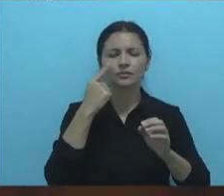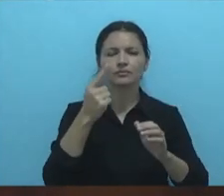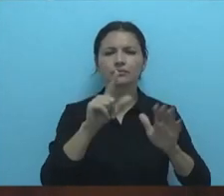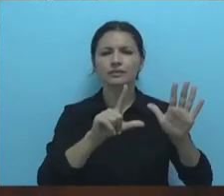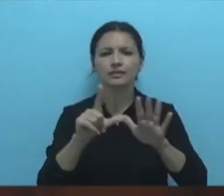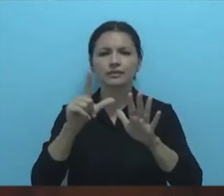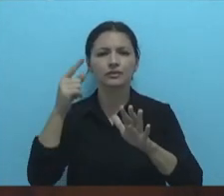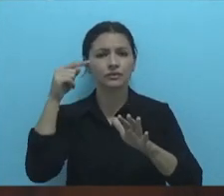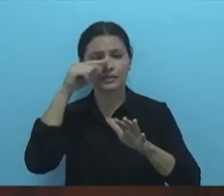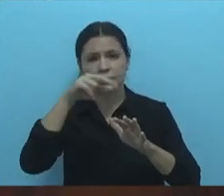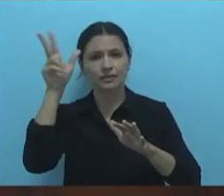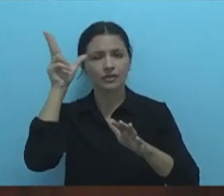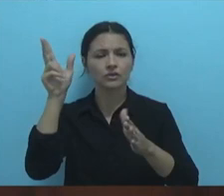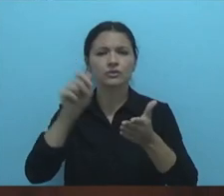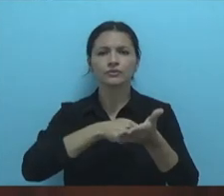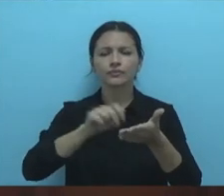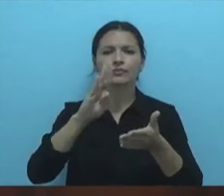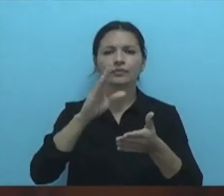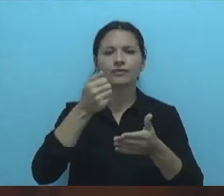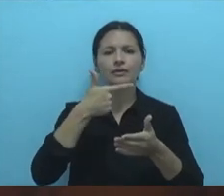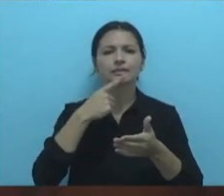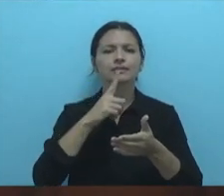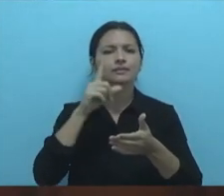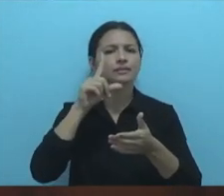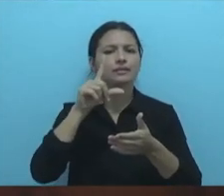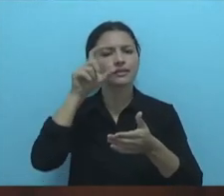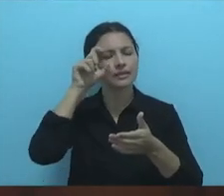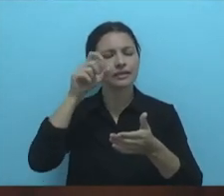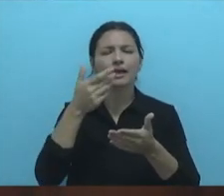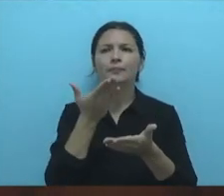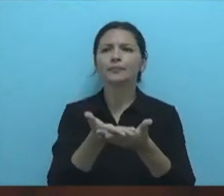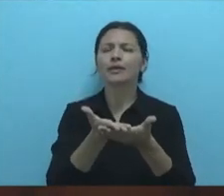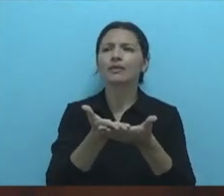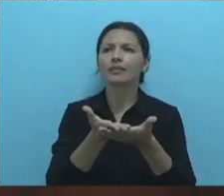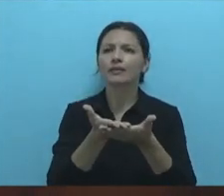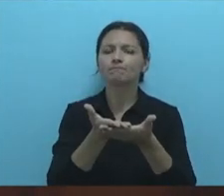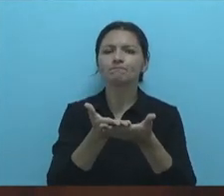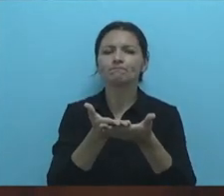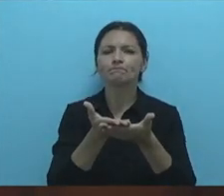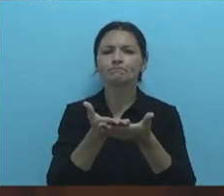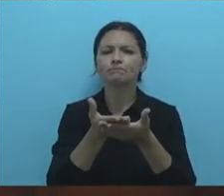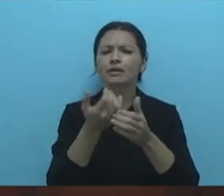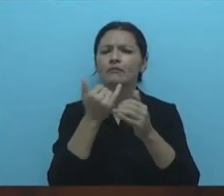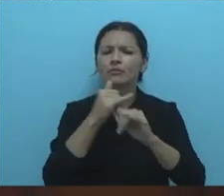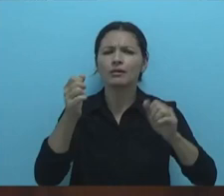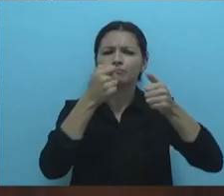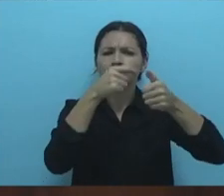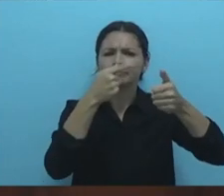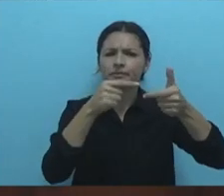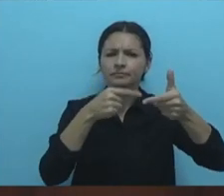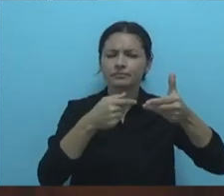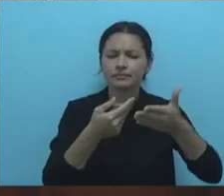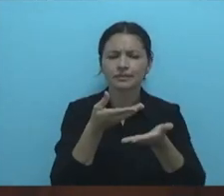51.778 del diputado basile por el cual se solicita disponga informar sobre distintos aspectos en relación a las partidas